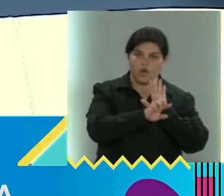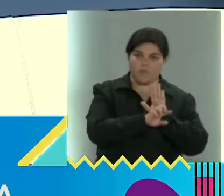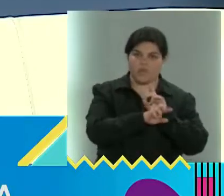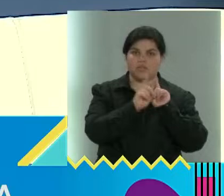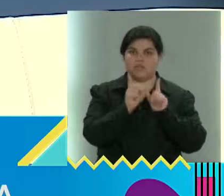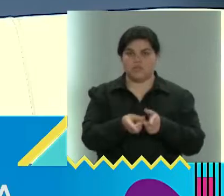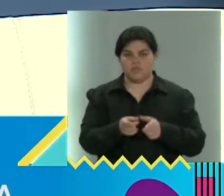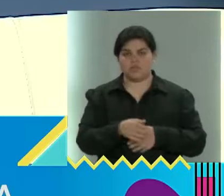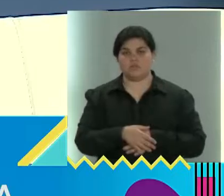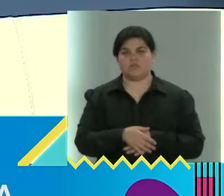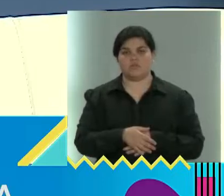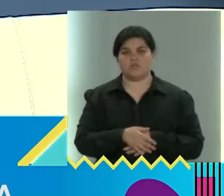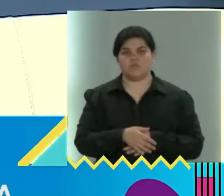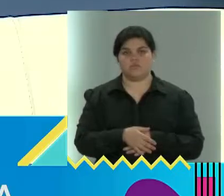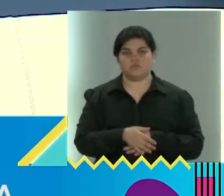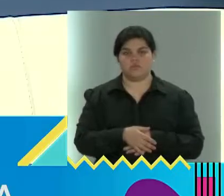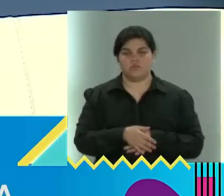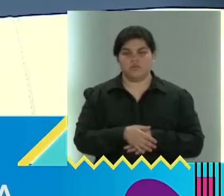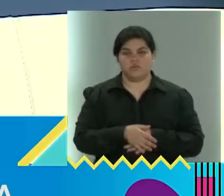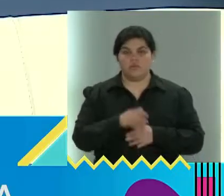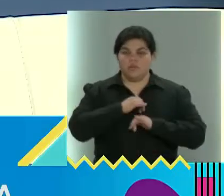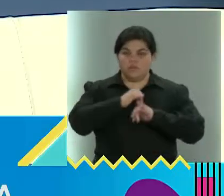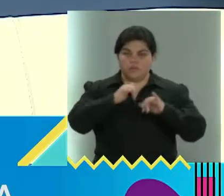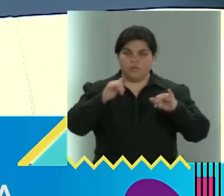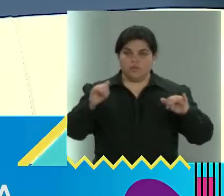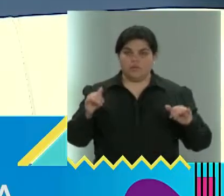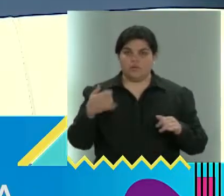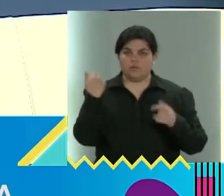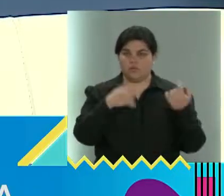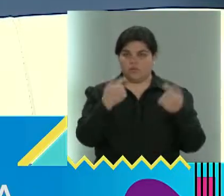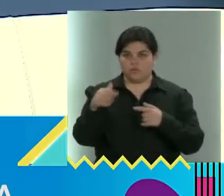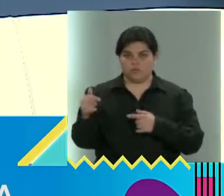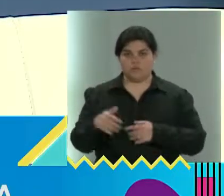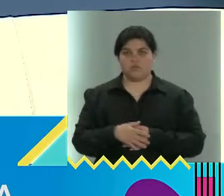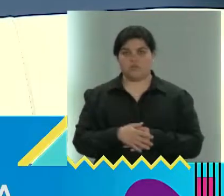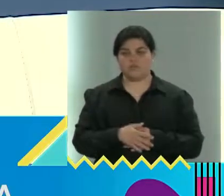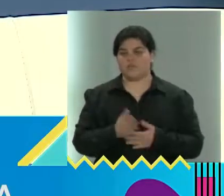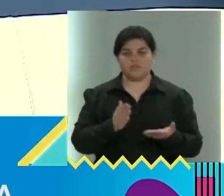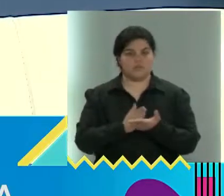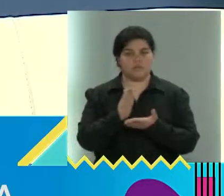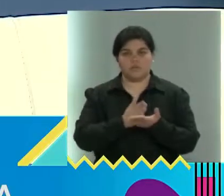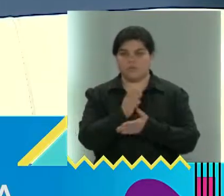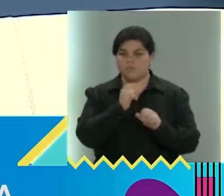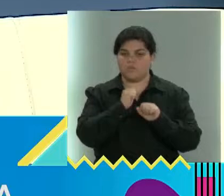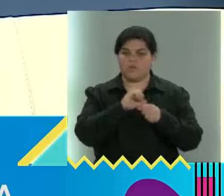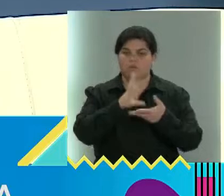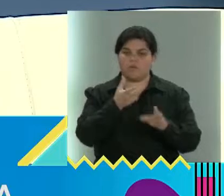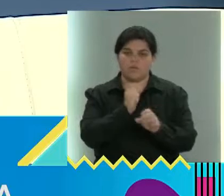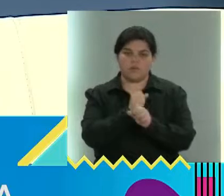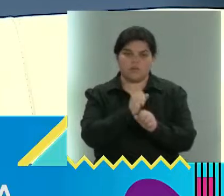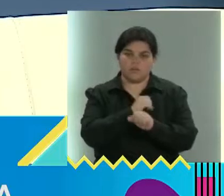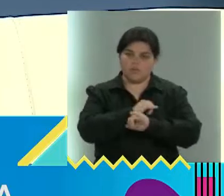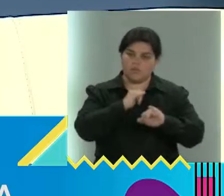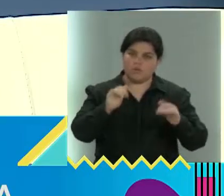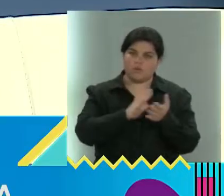manejar muchísima información. Todo el tiempo están trabajando nueva